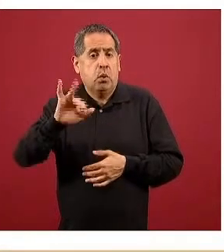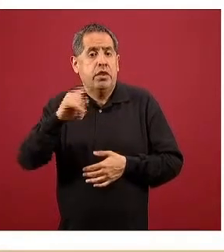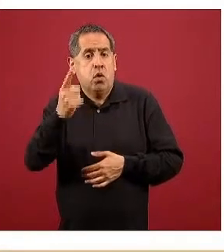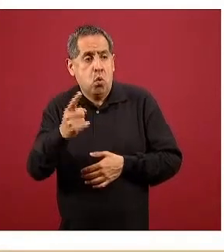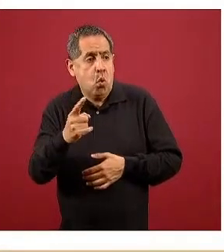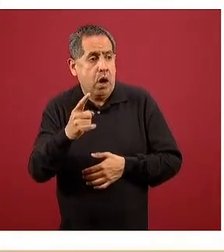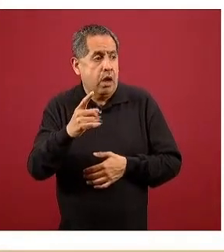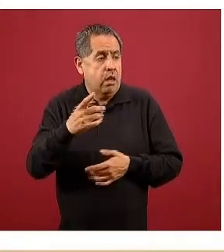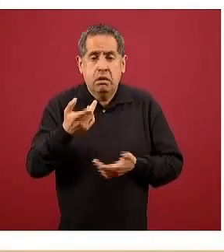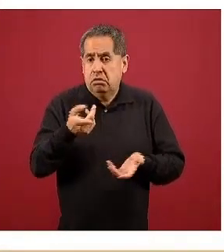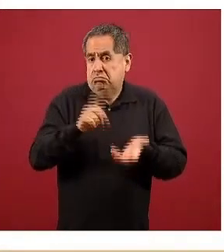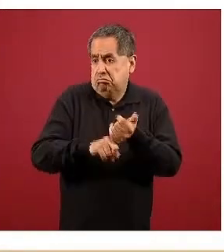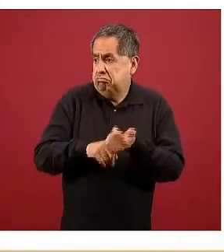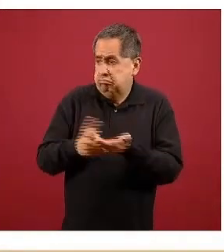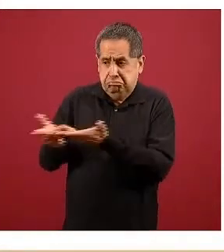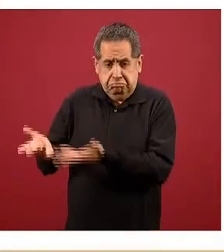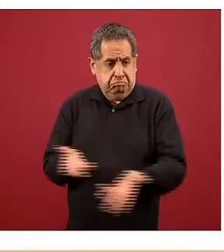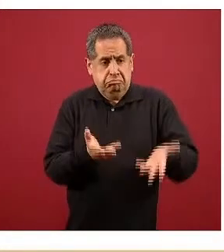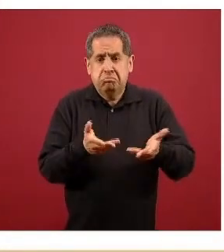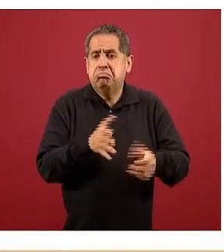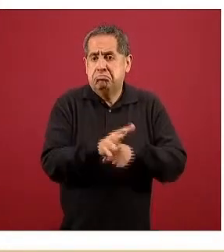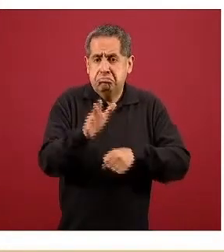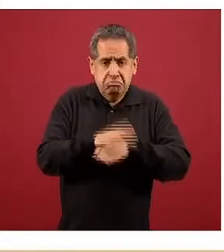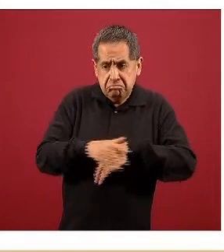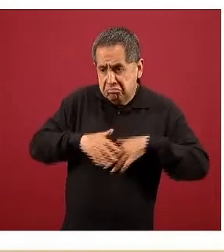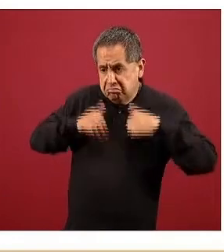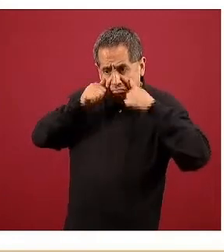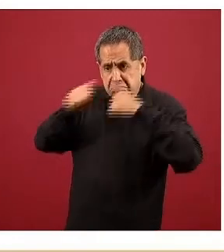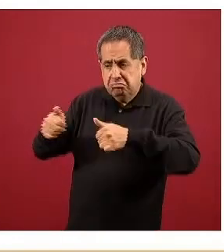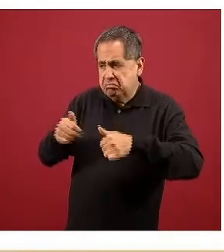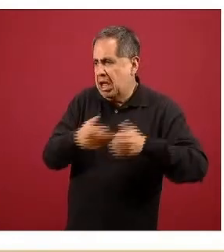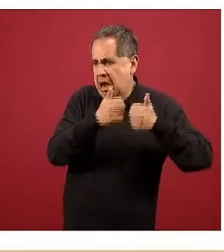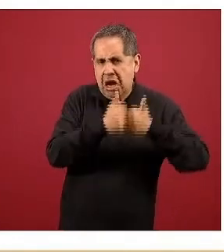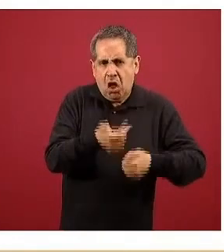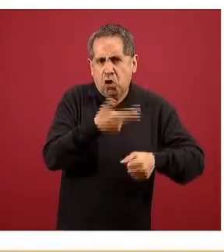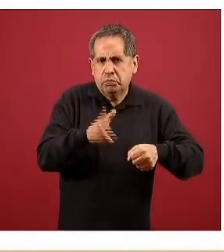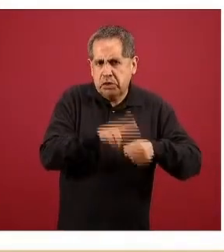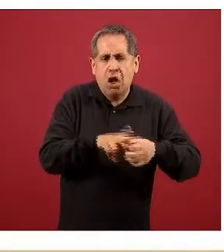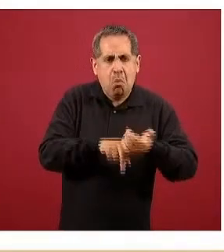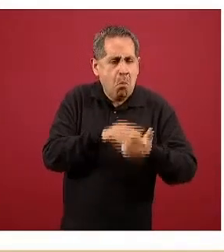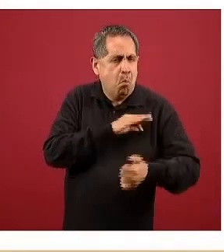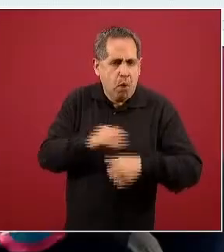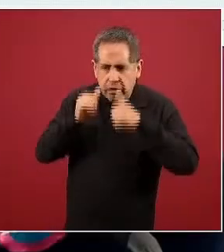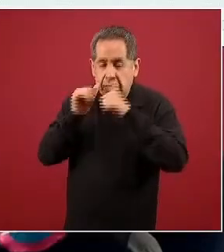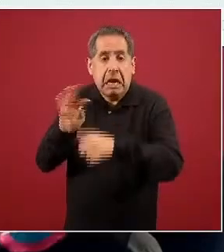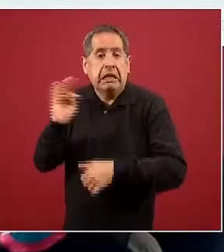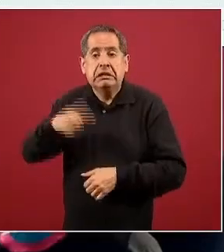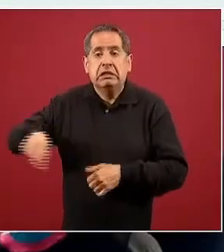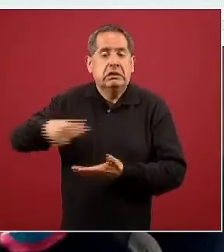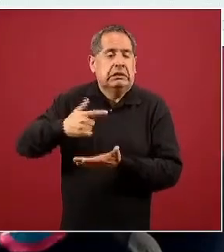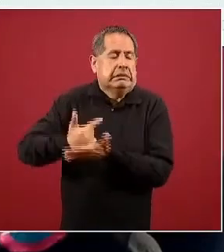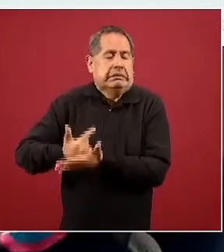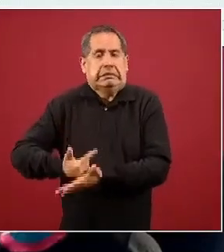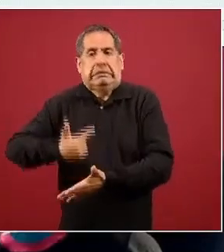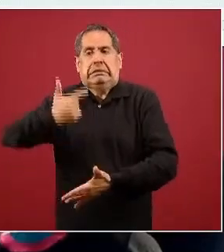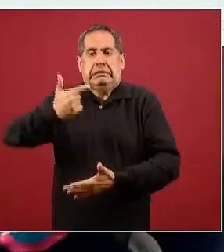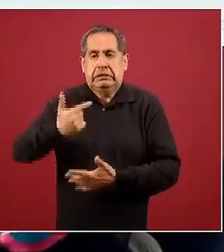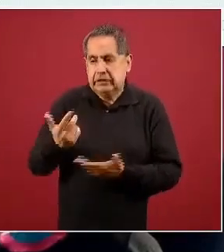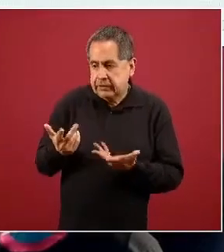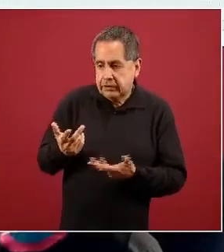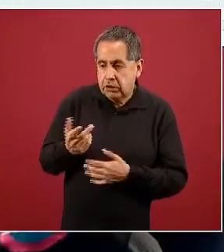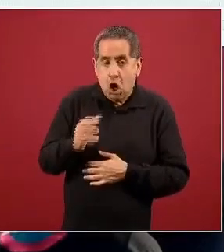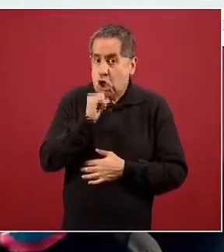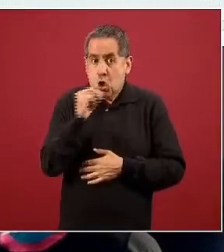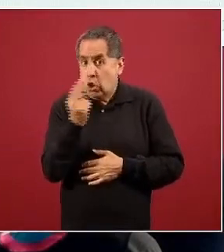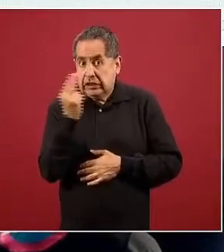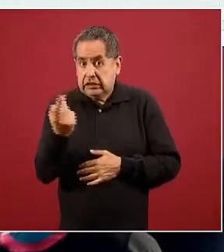18,451 camas disponibles para personas que presenten un cuadro de infección respiratoria aguda grave que no